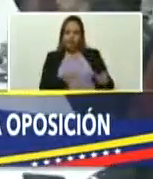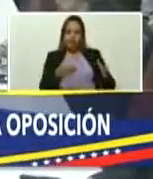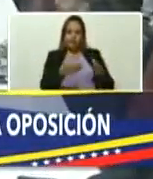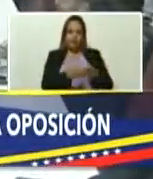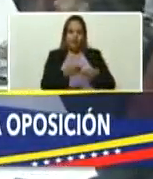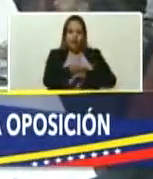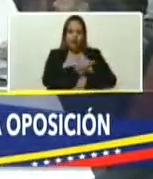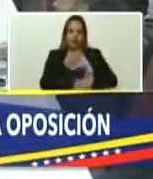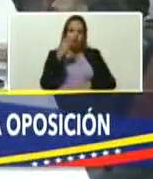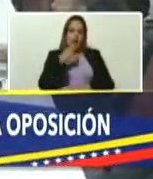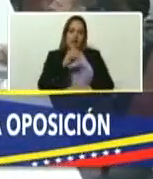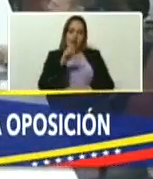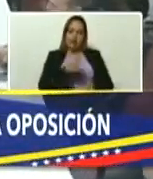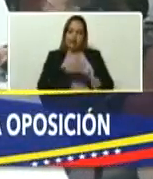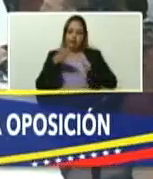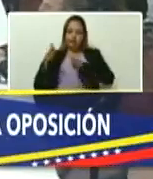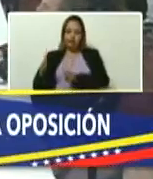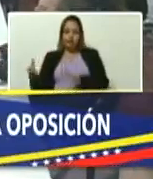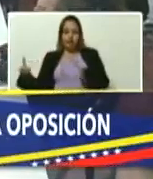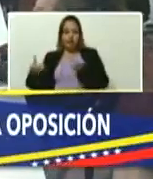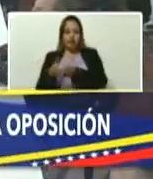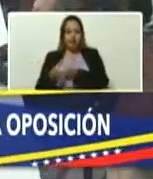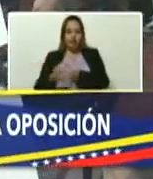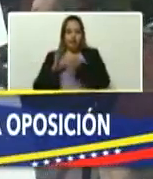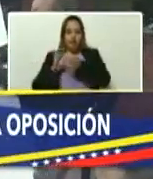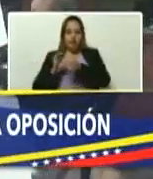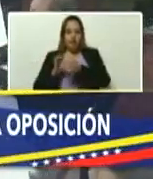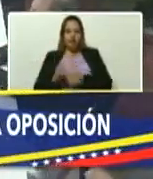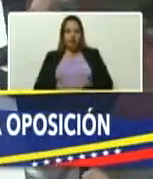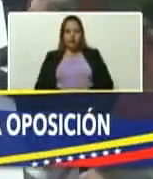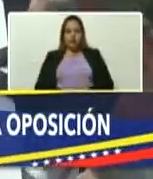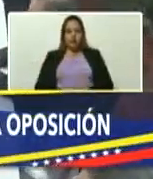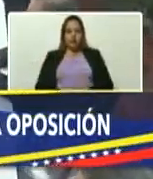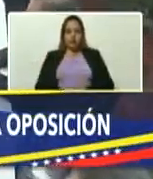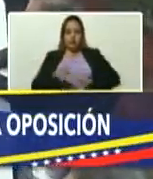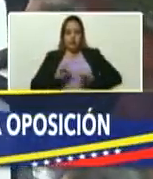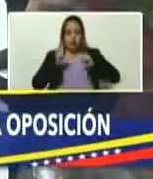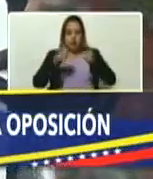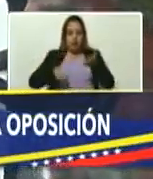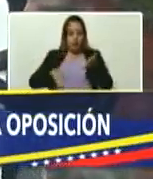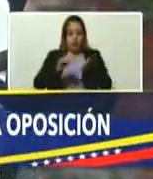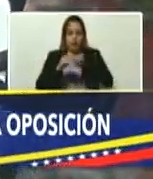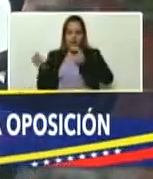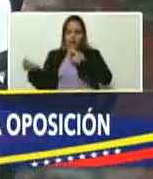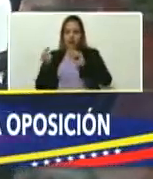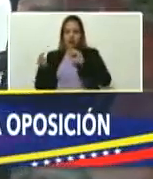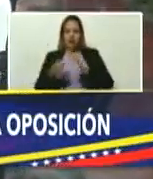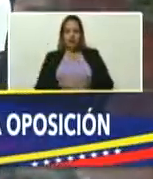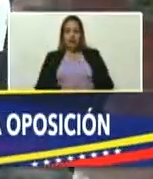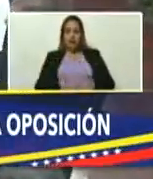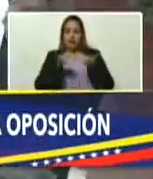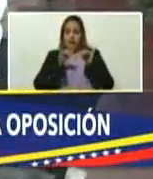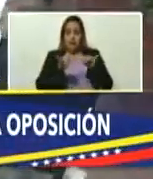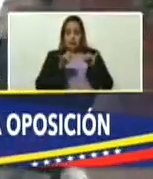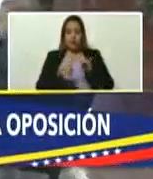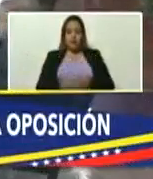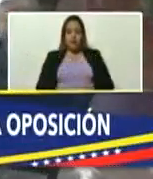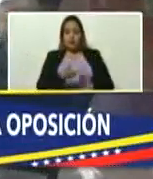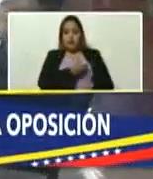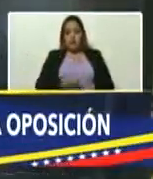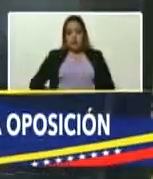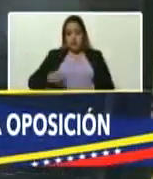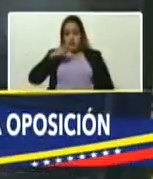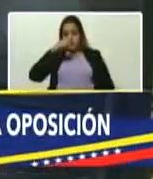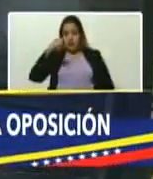gobierno bolivariano y de la plataforma unitaria, con lo cual se reinicia el diálogo. Al respecto, el presidente Nicolás